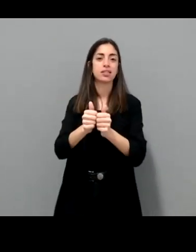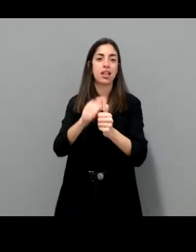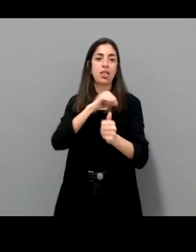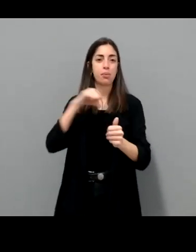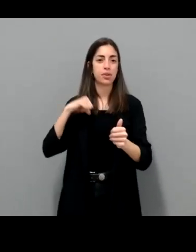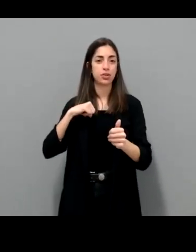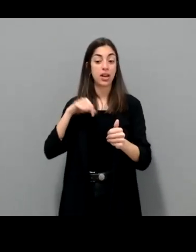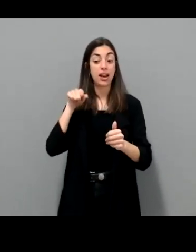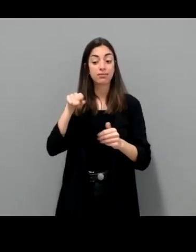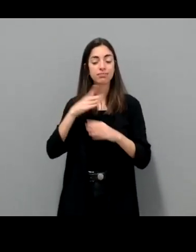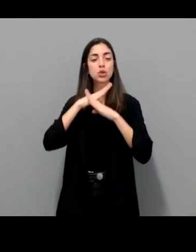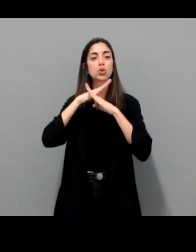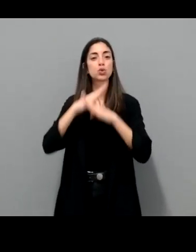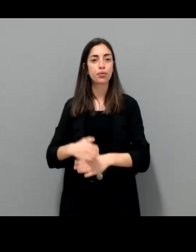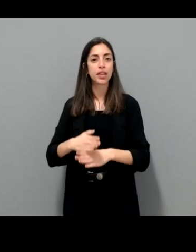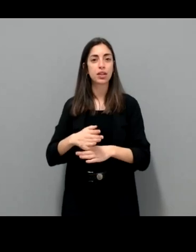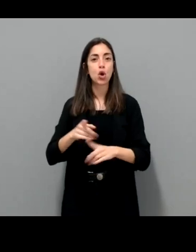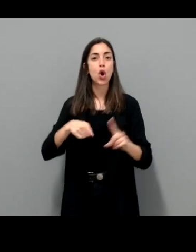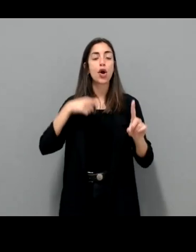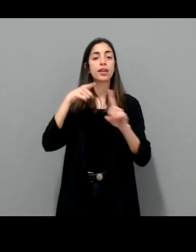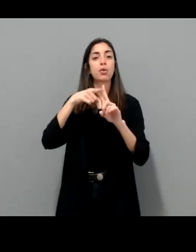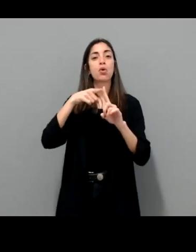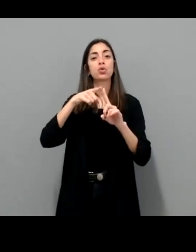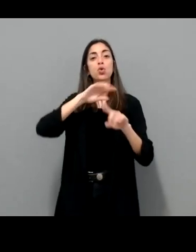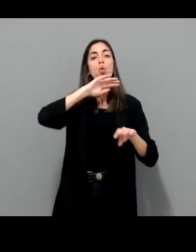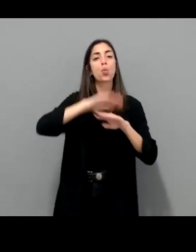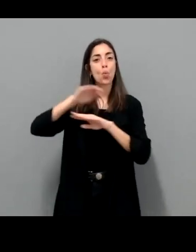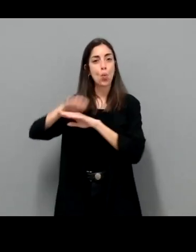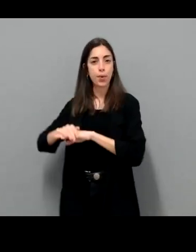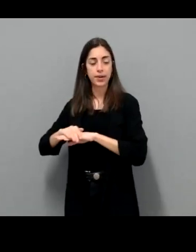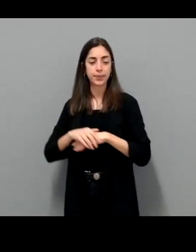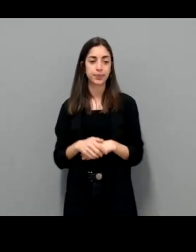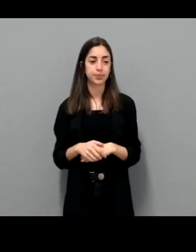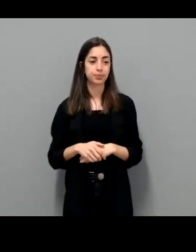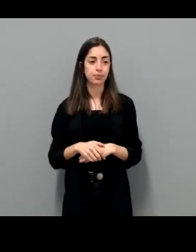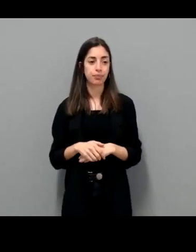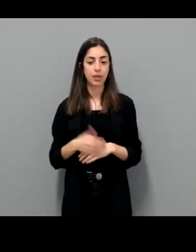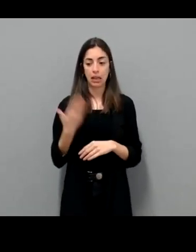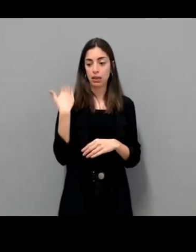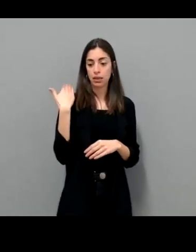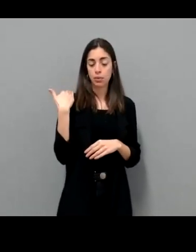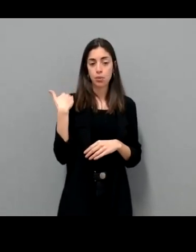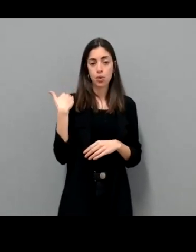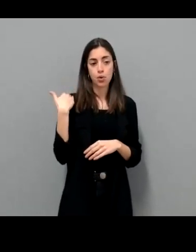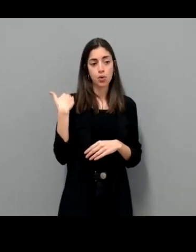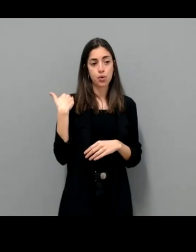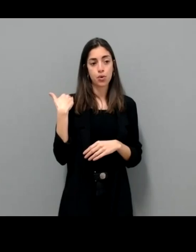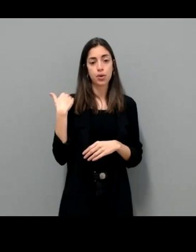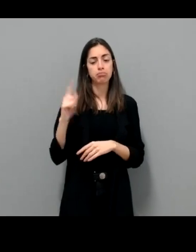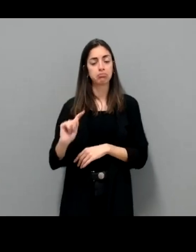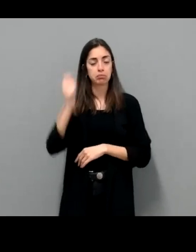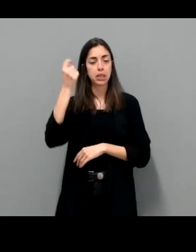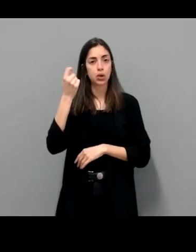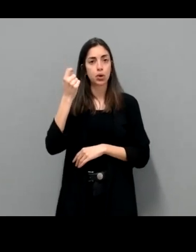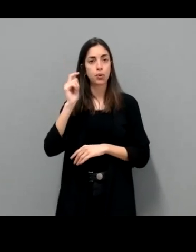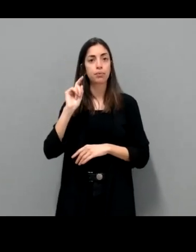cumplir con sus objetivos profesionales. Hace poco hemos logrado, ese es un logro, que se